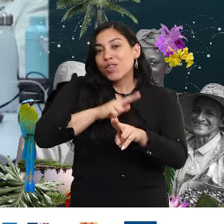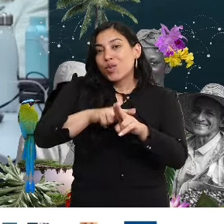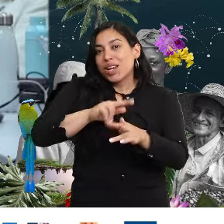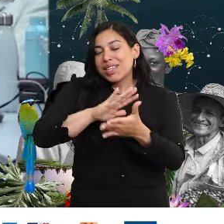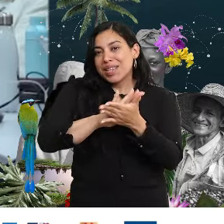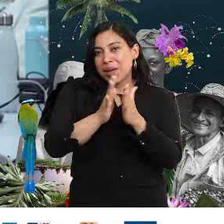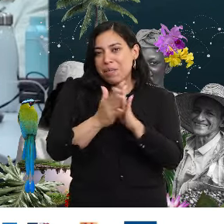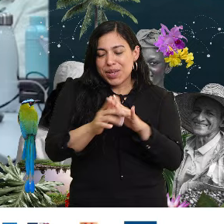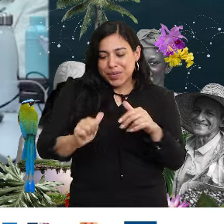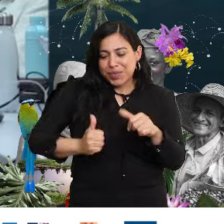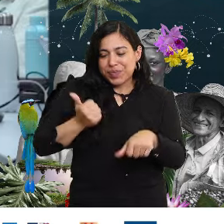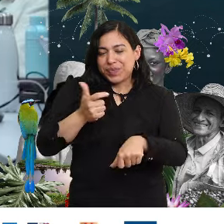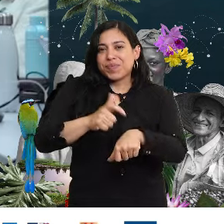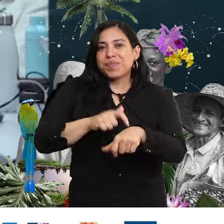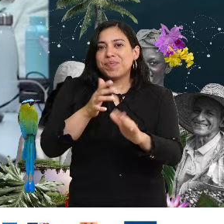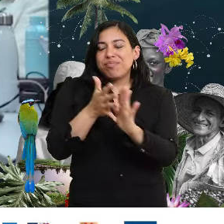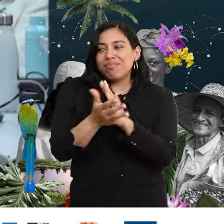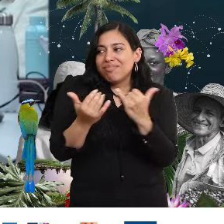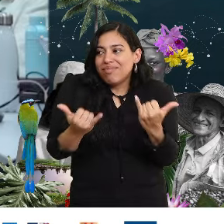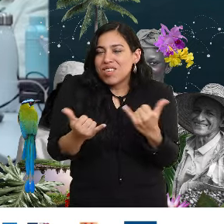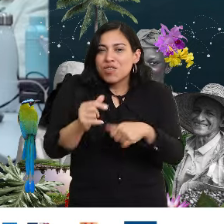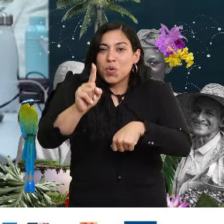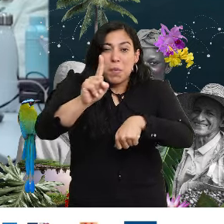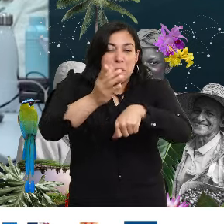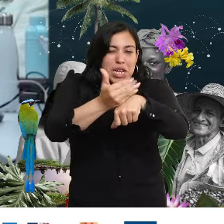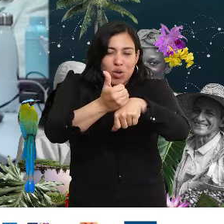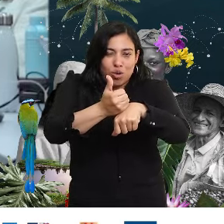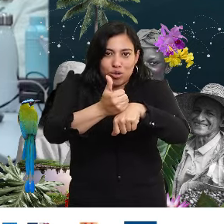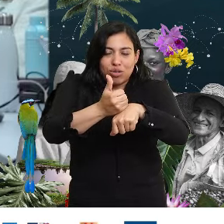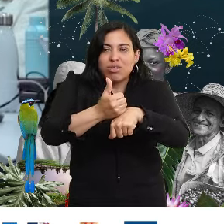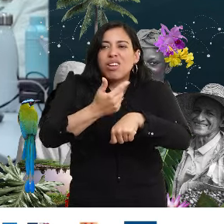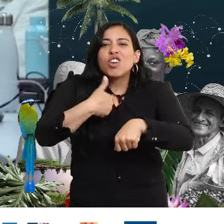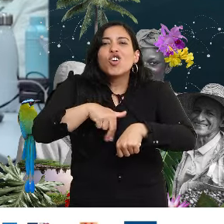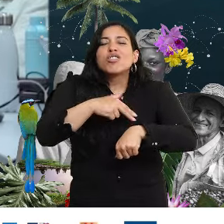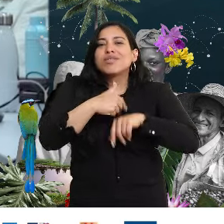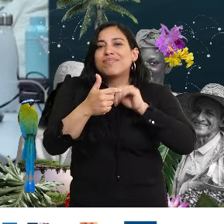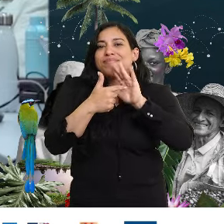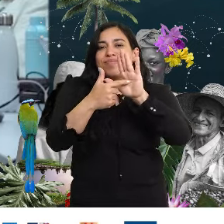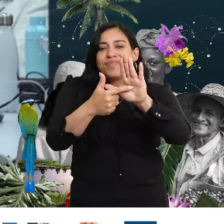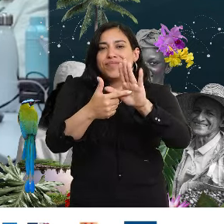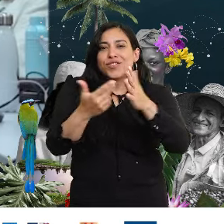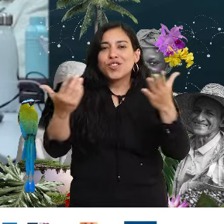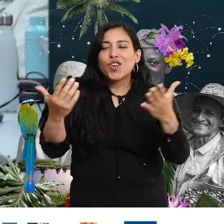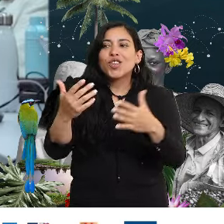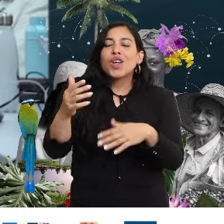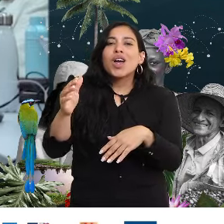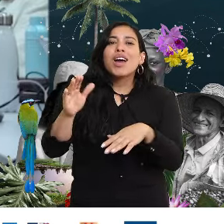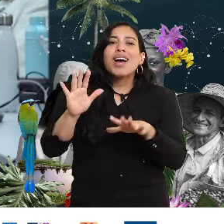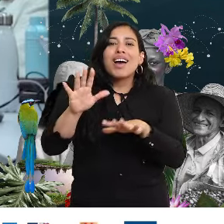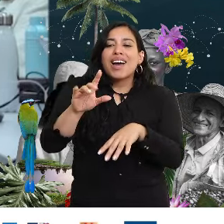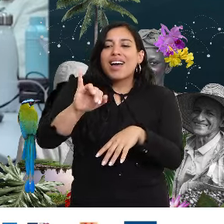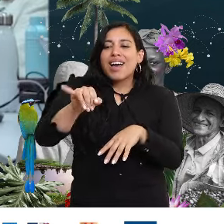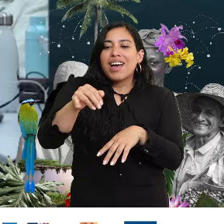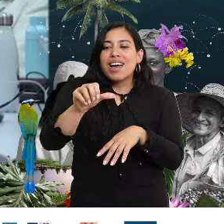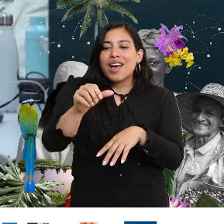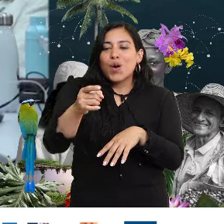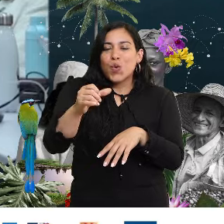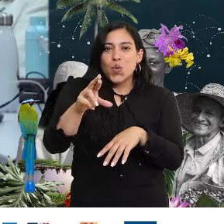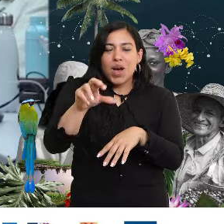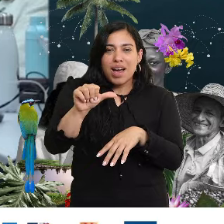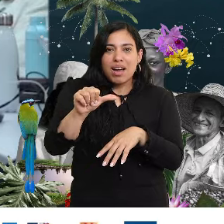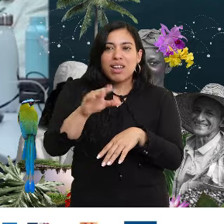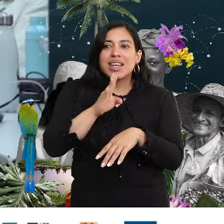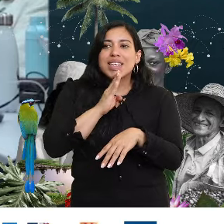Y aprovecho acá un minuto, hemos traído desde WWF una jaguara, una